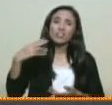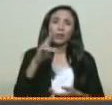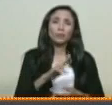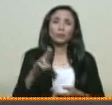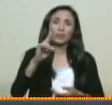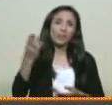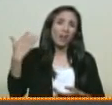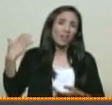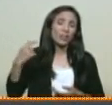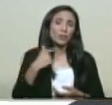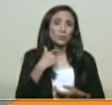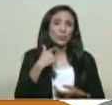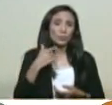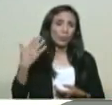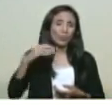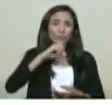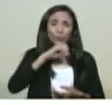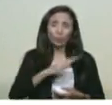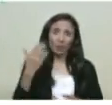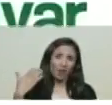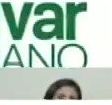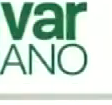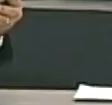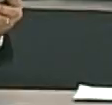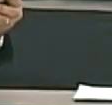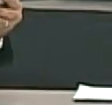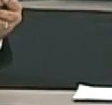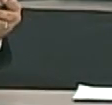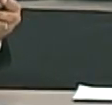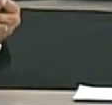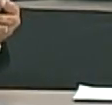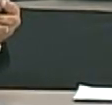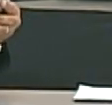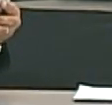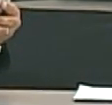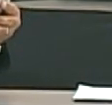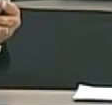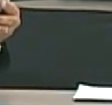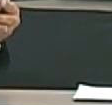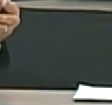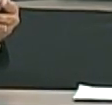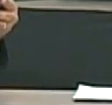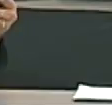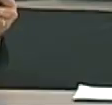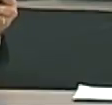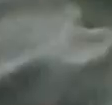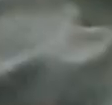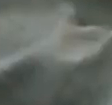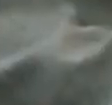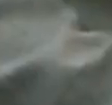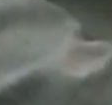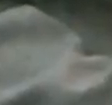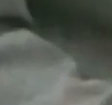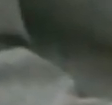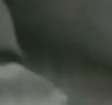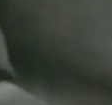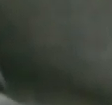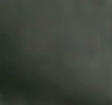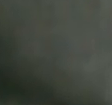A seguida cuentas con la figura de nuestra héroe y